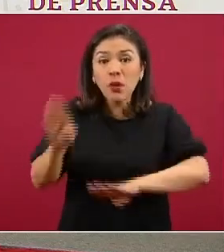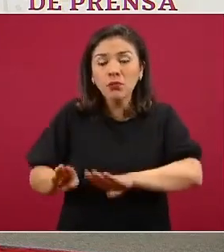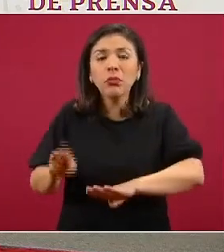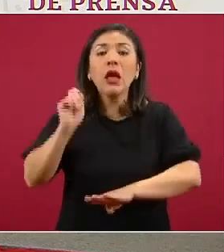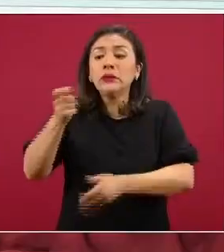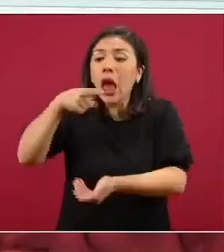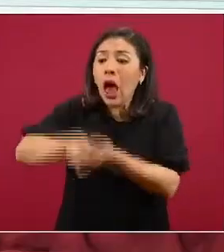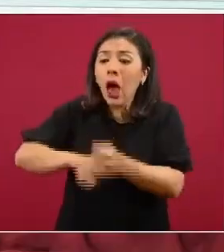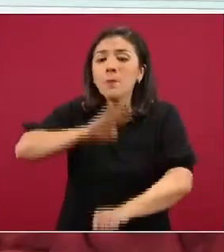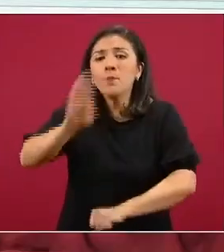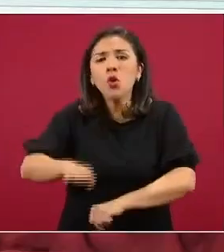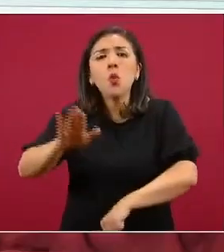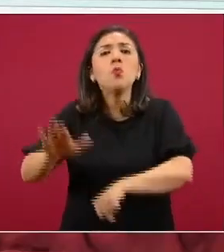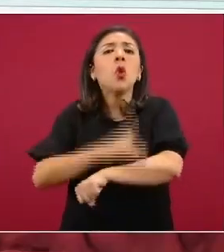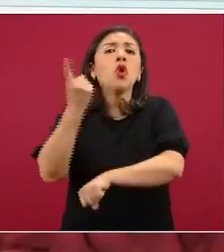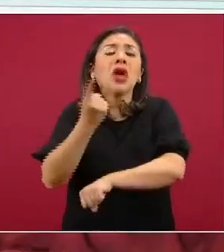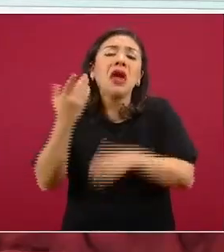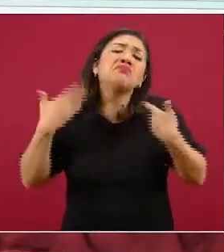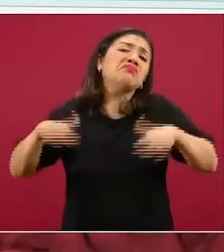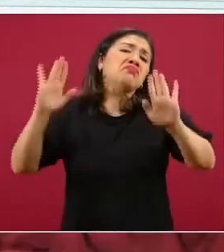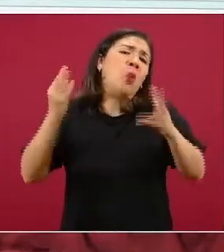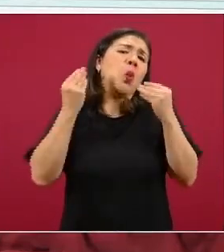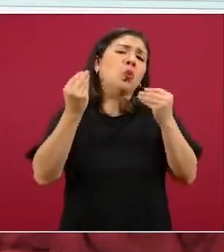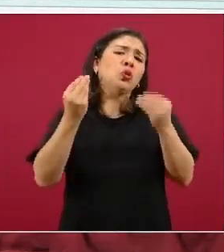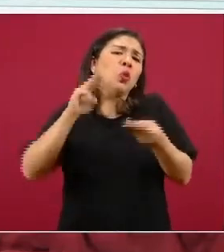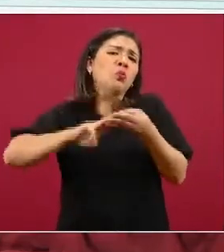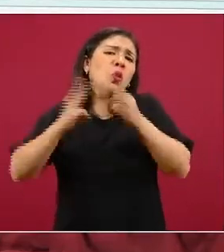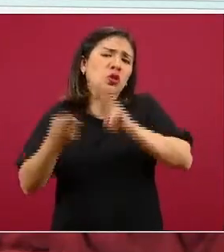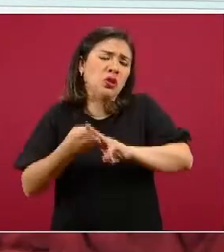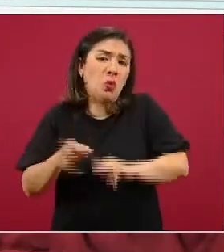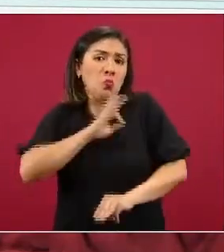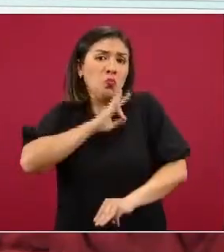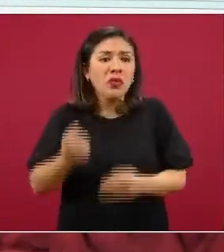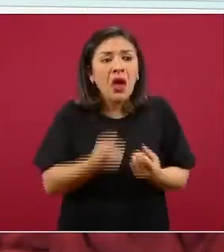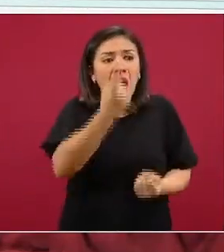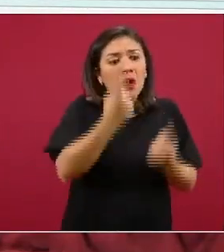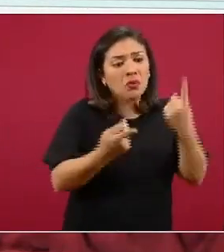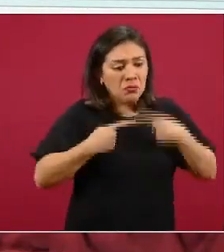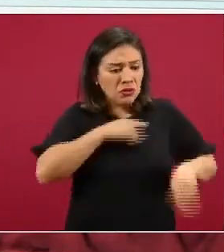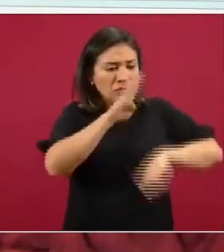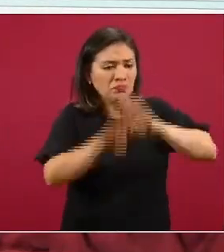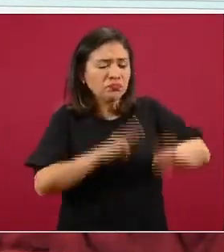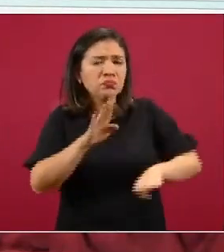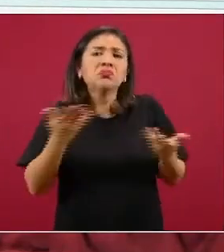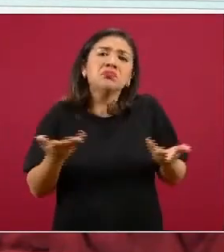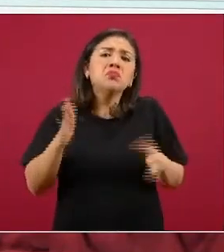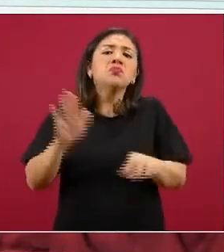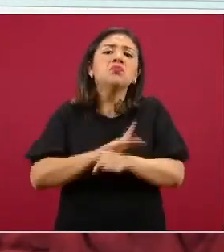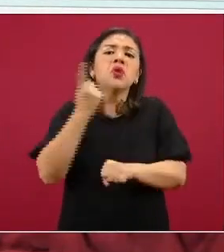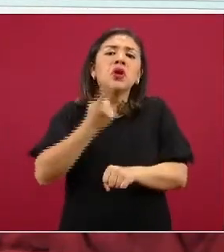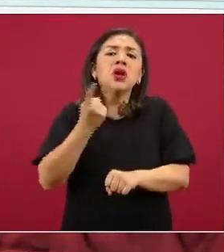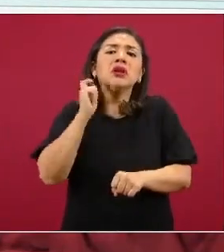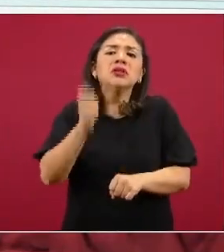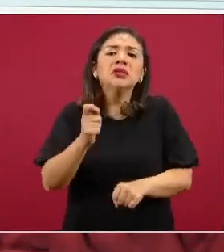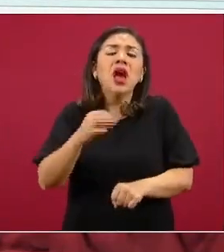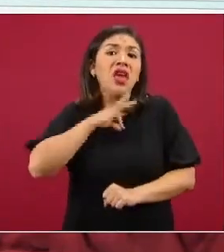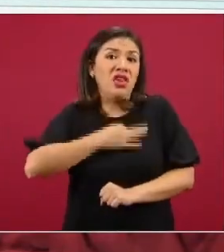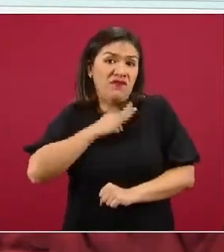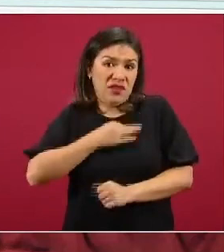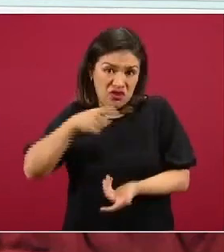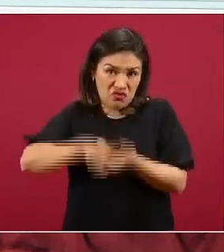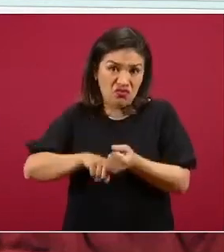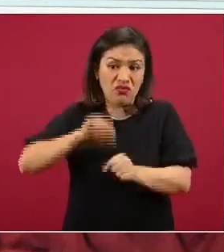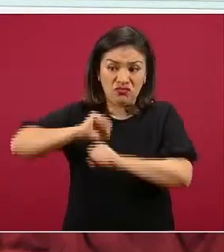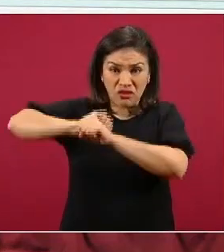por todas las causas, ¿no? Hay muertes que pueden ser secundarias directamente por la infección del